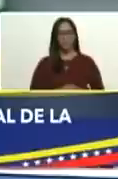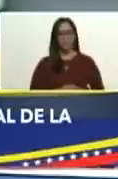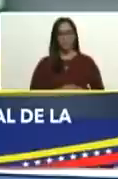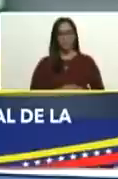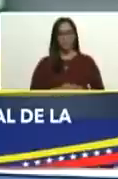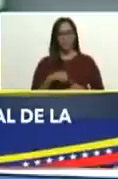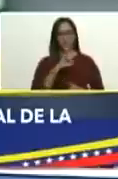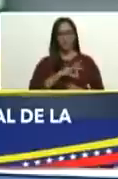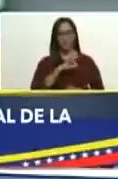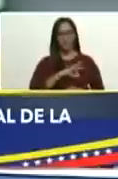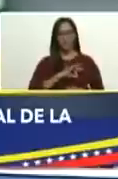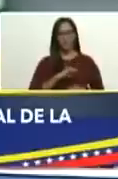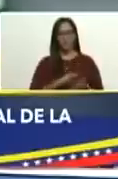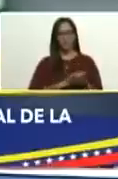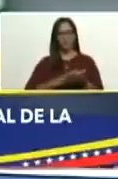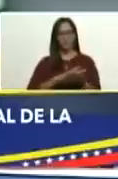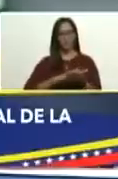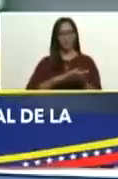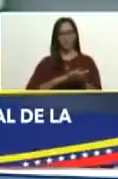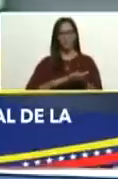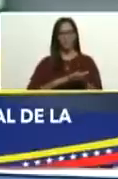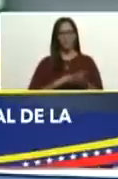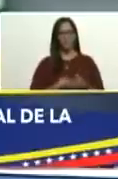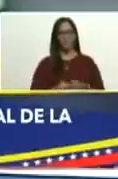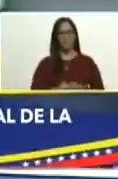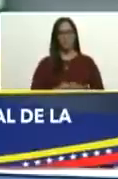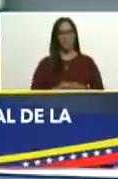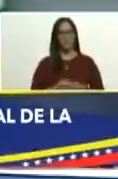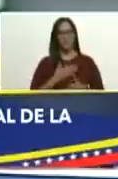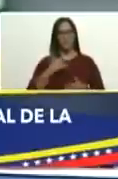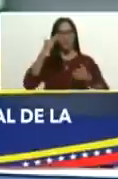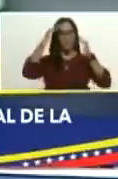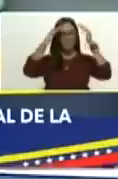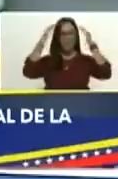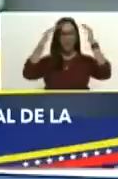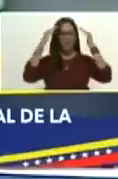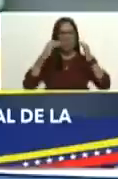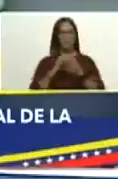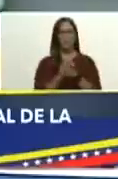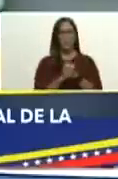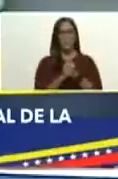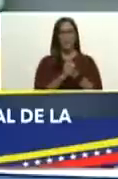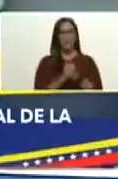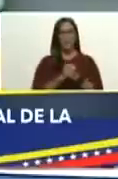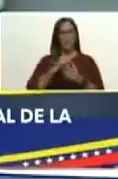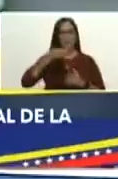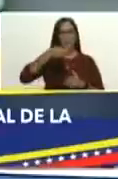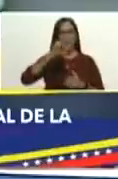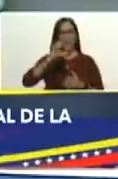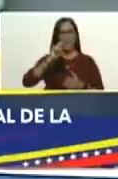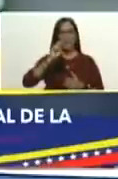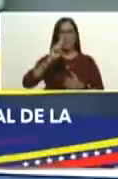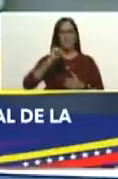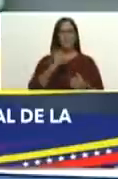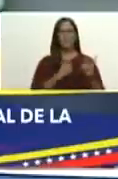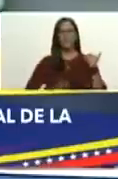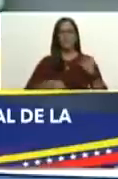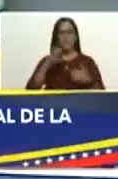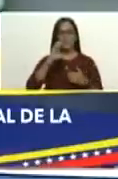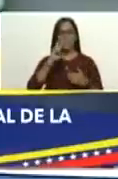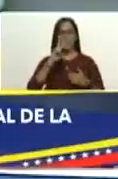Las soluciones. Quiero saludar al compañero Héctor Silva, presidente de la CBG, de la Junta